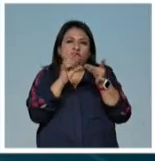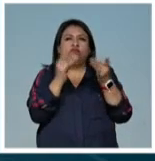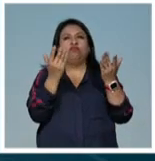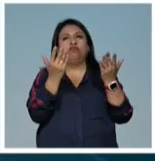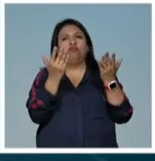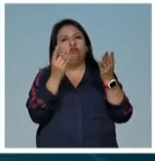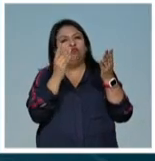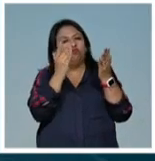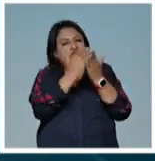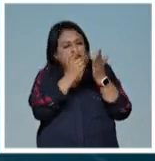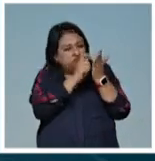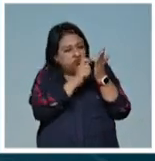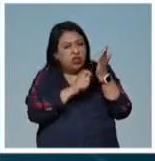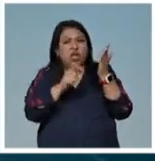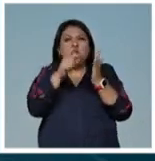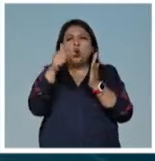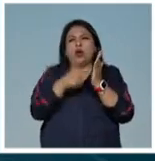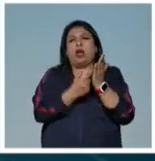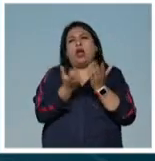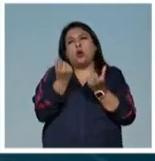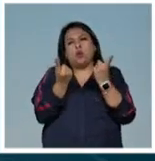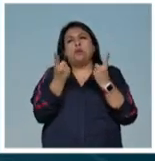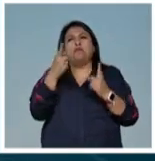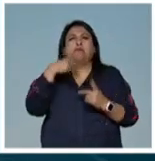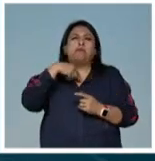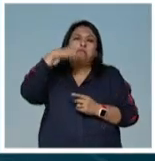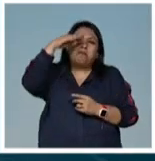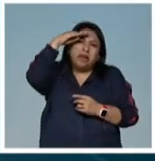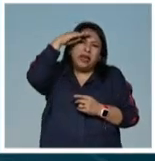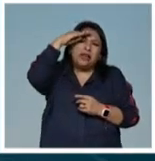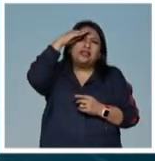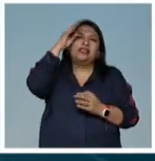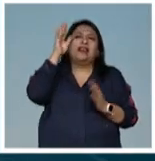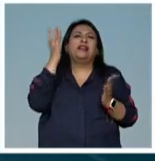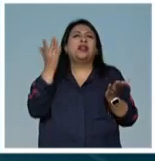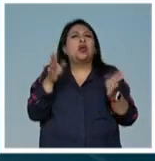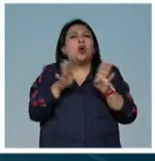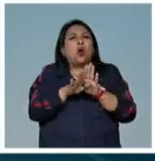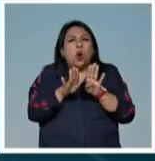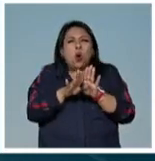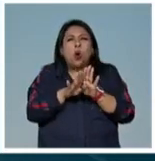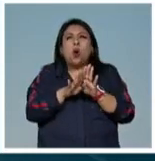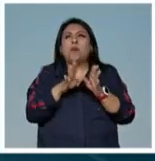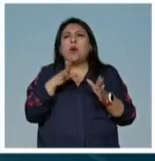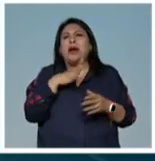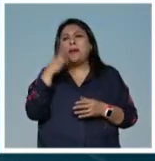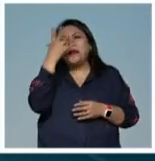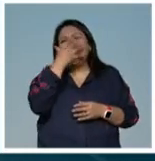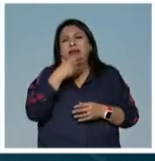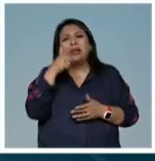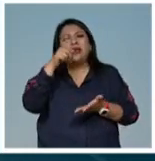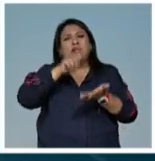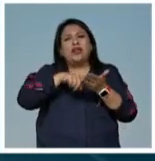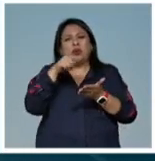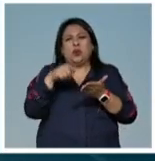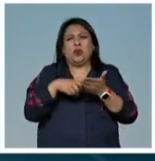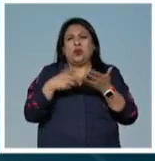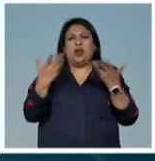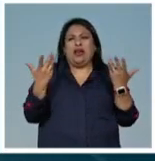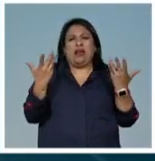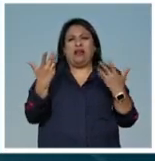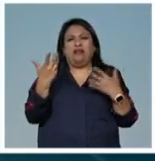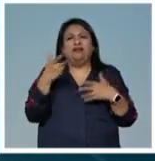en este lugar que para muchos podría parecer, pues cómo va a encontrar belleza en este lugar sórdido, ¿no? Que